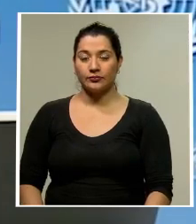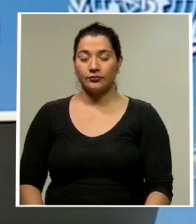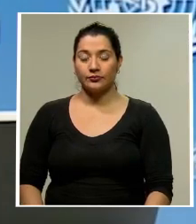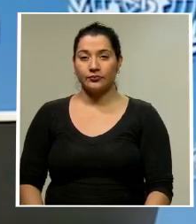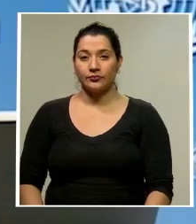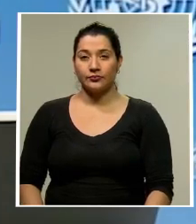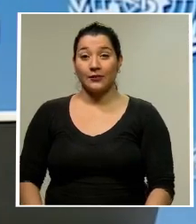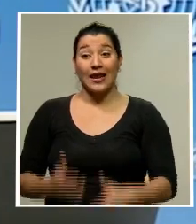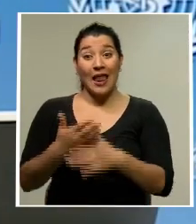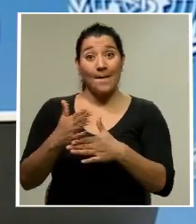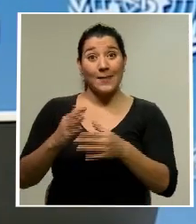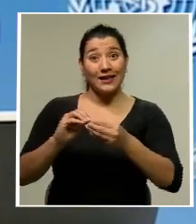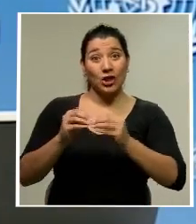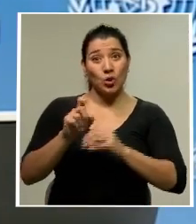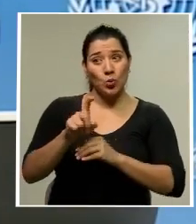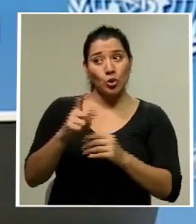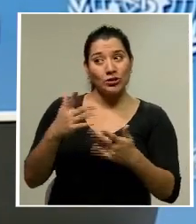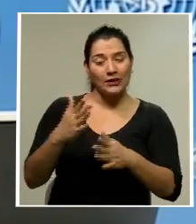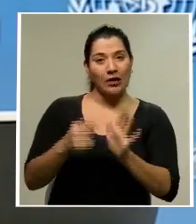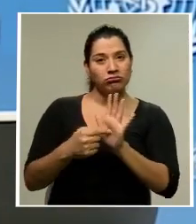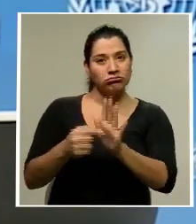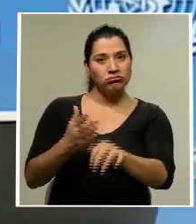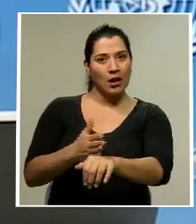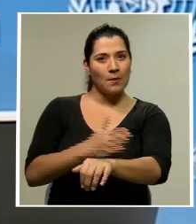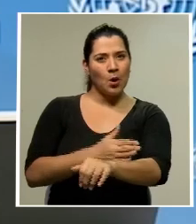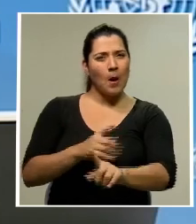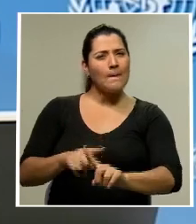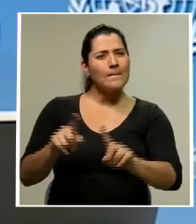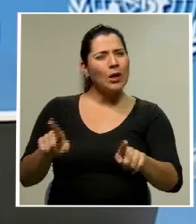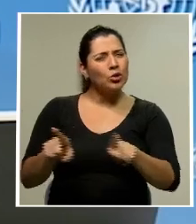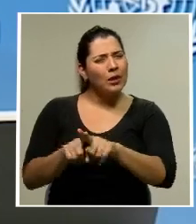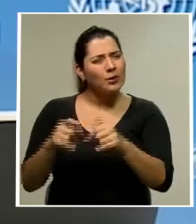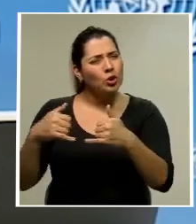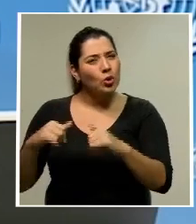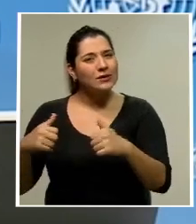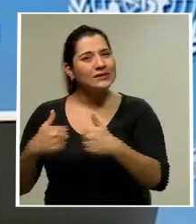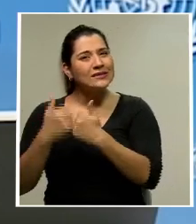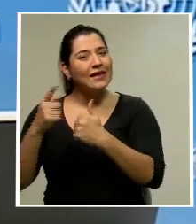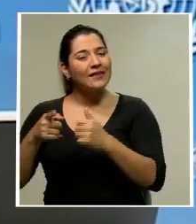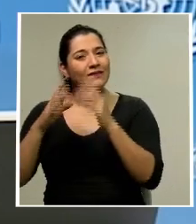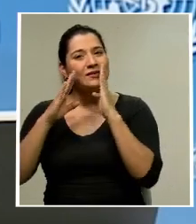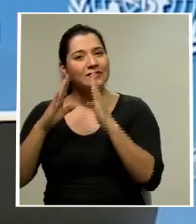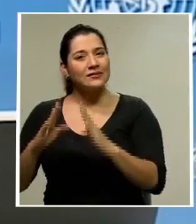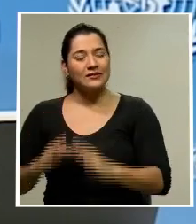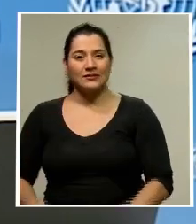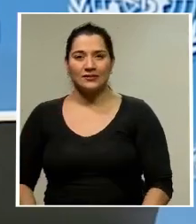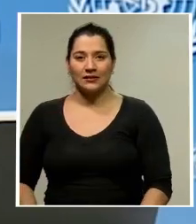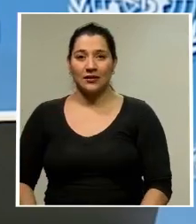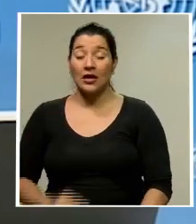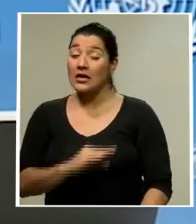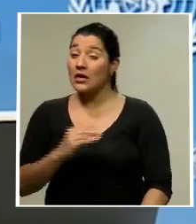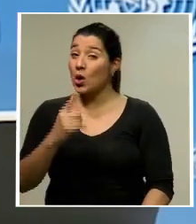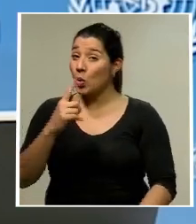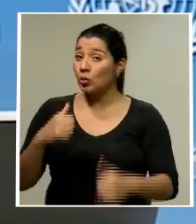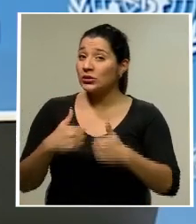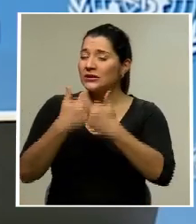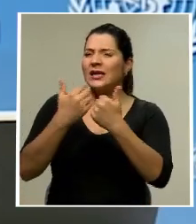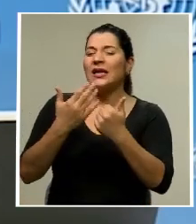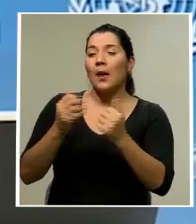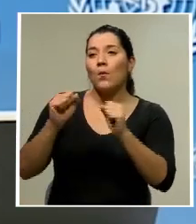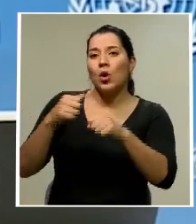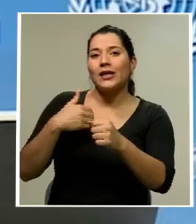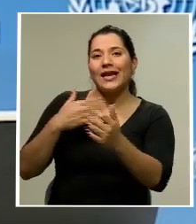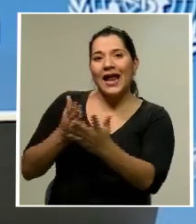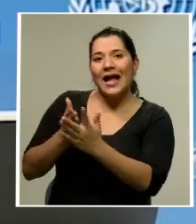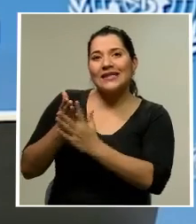La fase 1 ha mostrado algunos avances, pero también hay algunos desafíos que deben abordarse. Y uno de los desafíos es el acceso a los datos